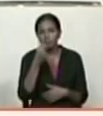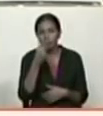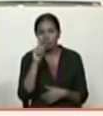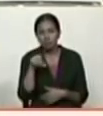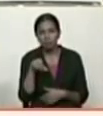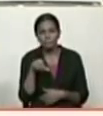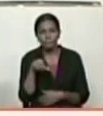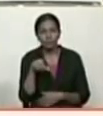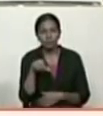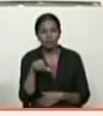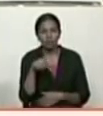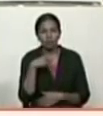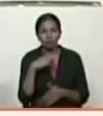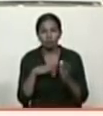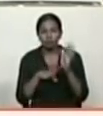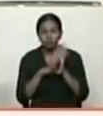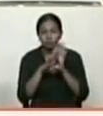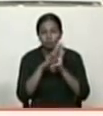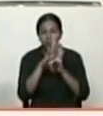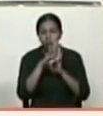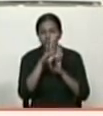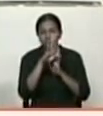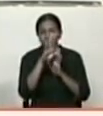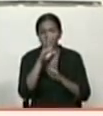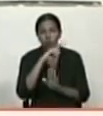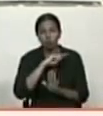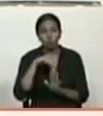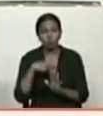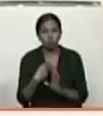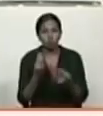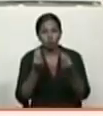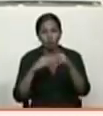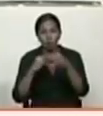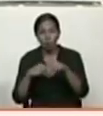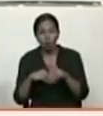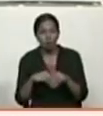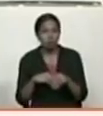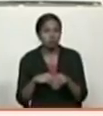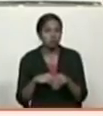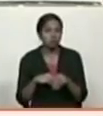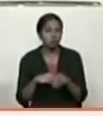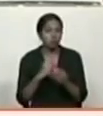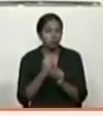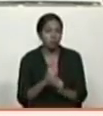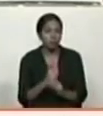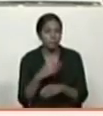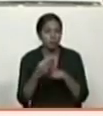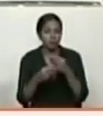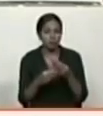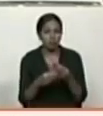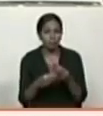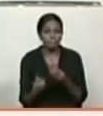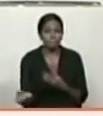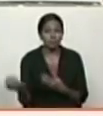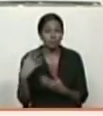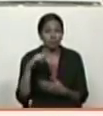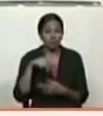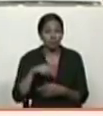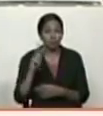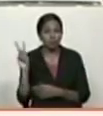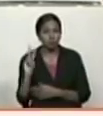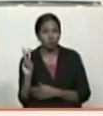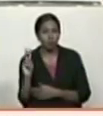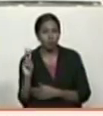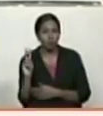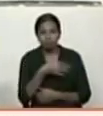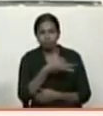está en ebullición y con quienes vamos a hacer acuerdo para poder importar productos farmacéuticos